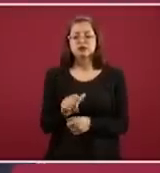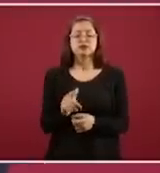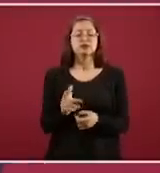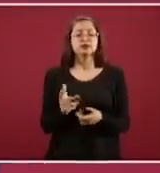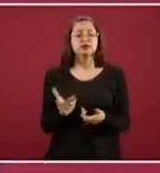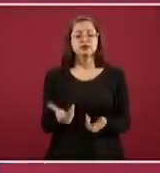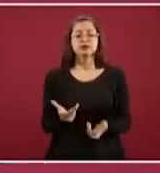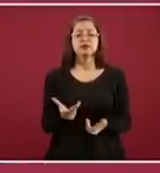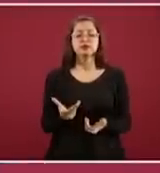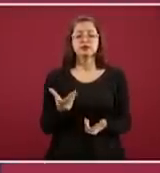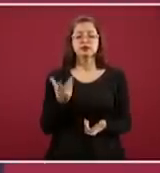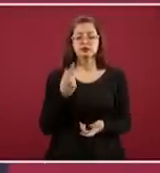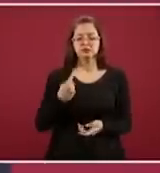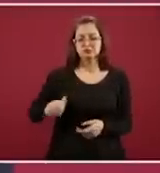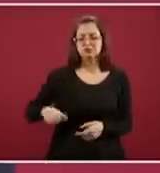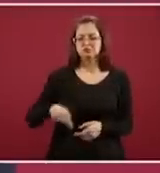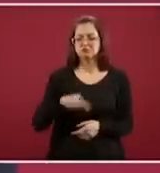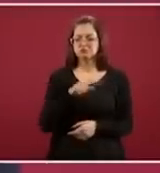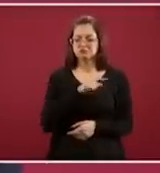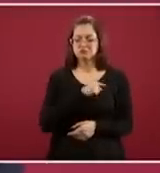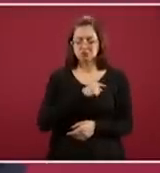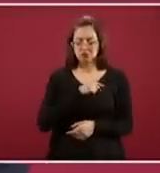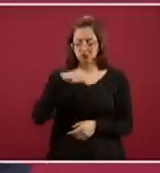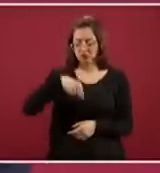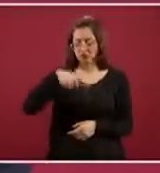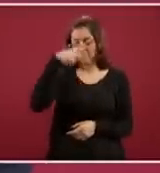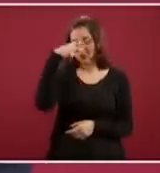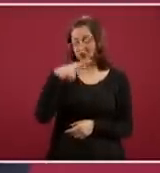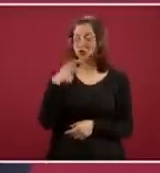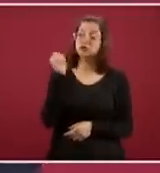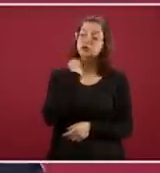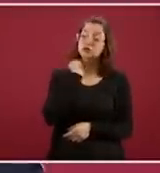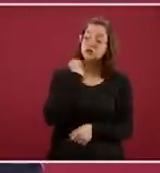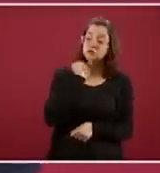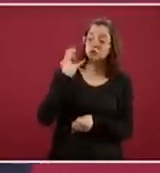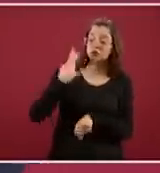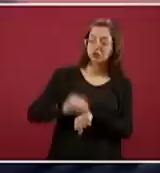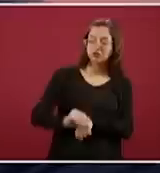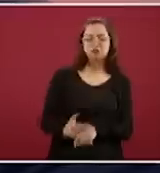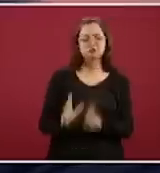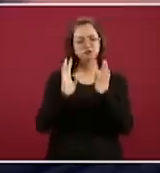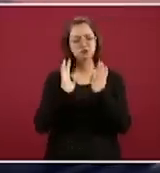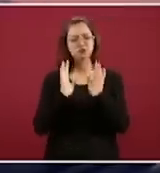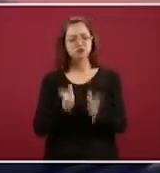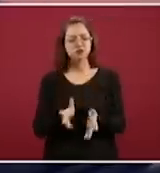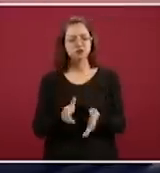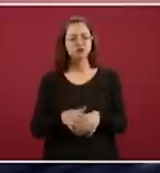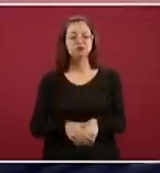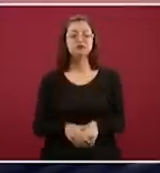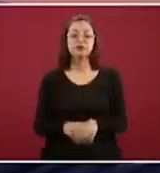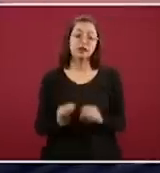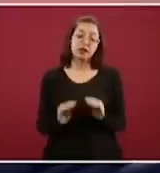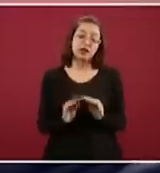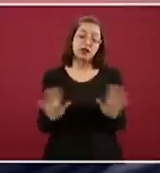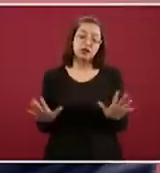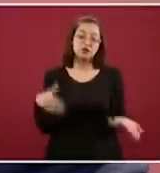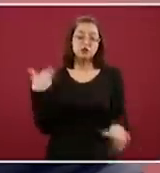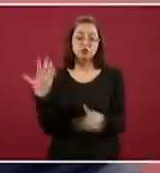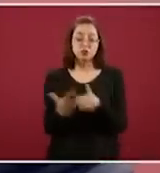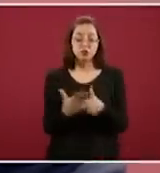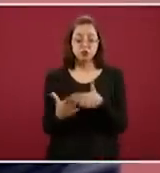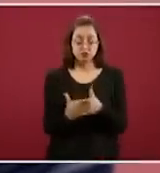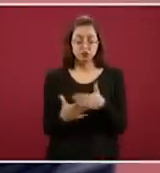la anuencia del Senado. Desde luego, en su momento el Senado va a tener